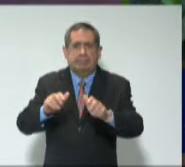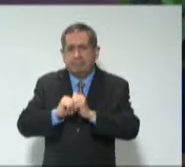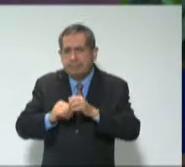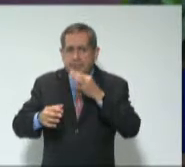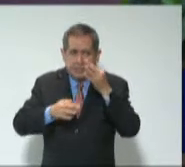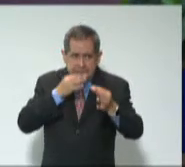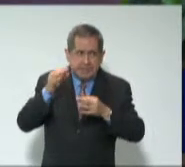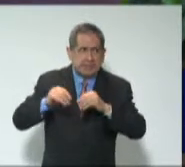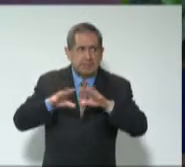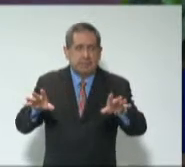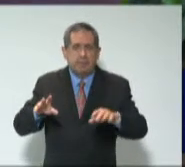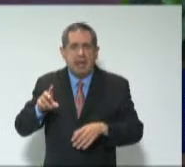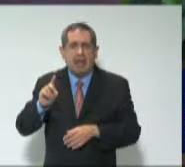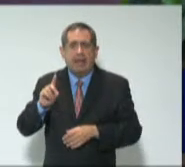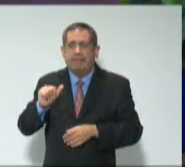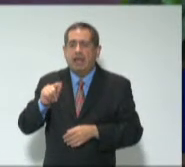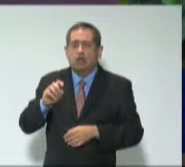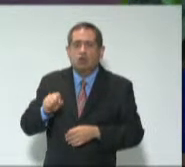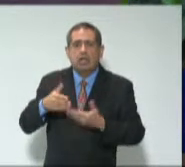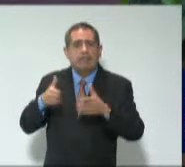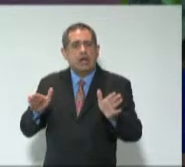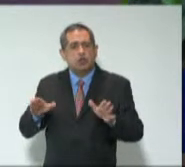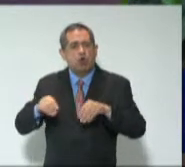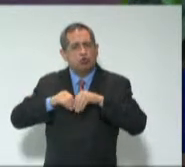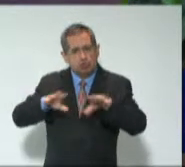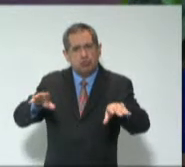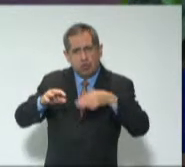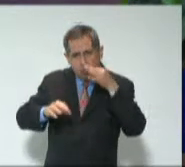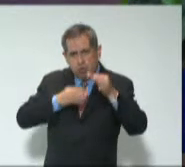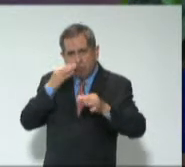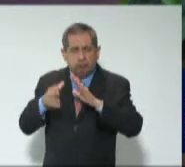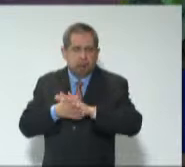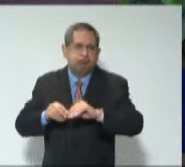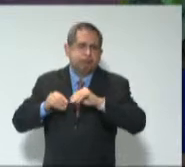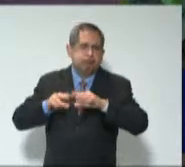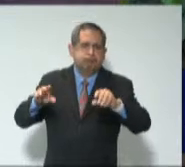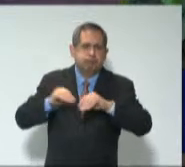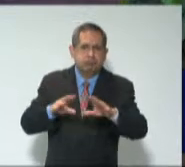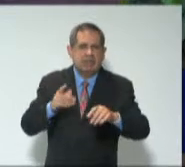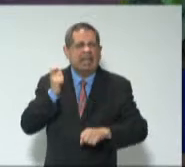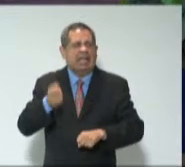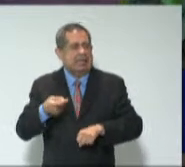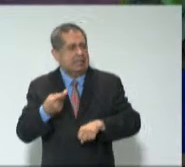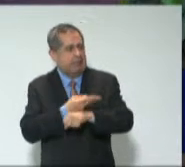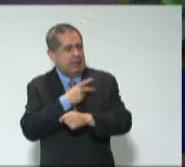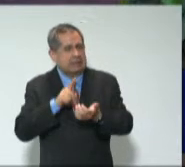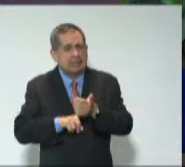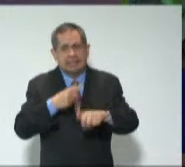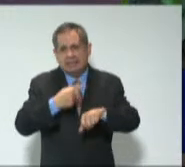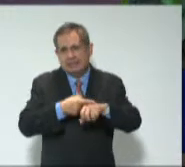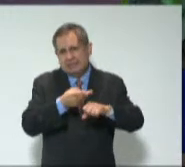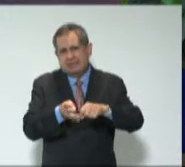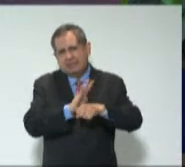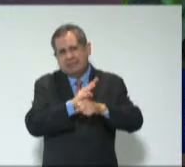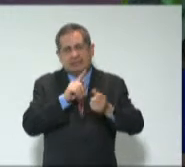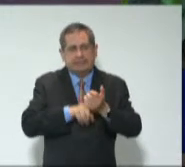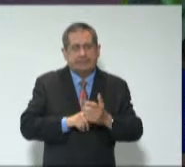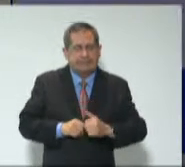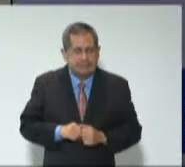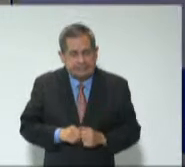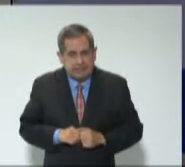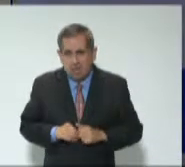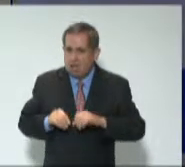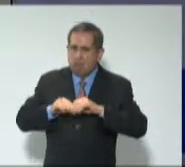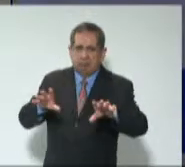datos abiertos datos continuos sobre la situación de esta enfermedad de esta pandemia eh está siendo